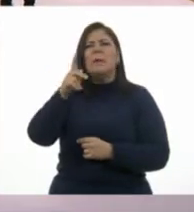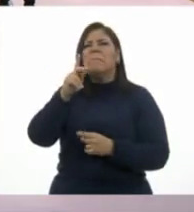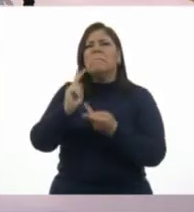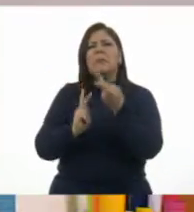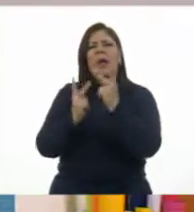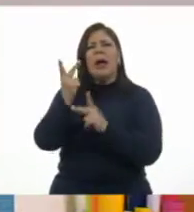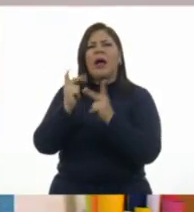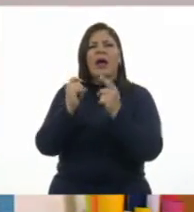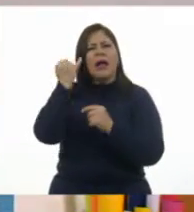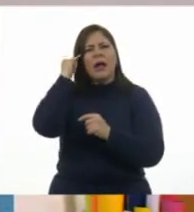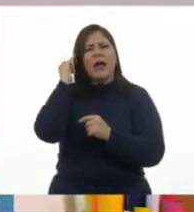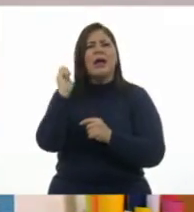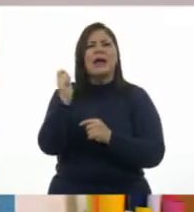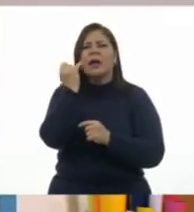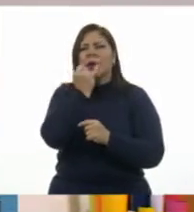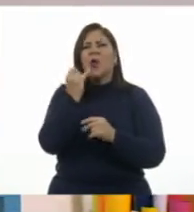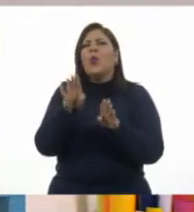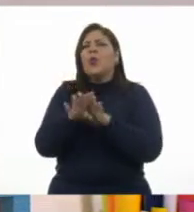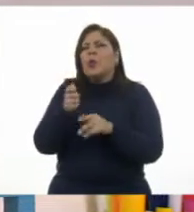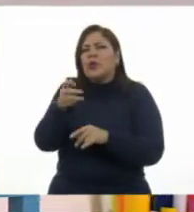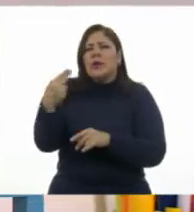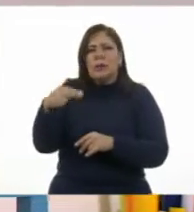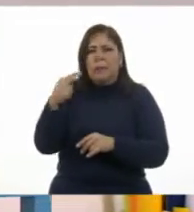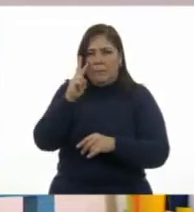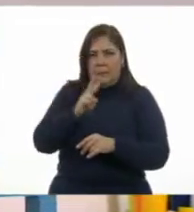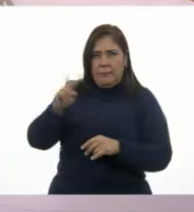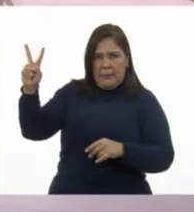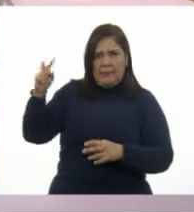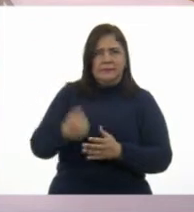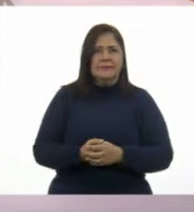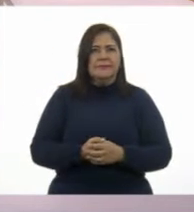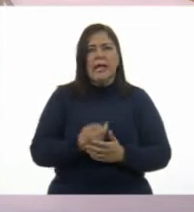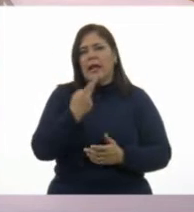se llama? Se llama Xchahuc.